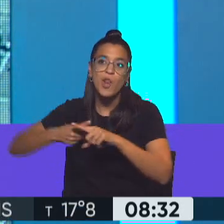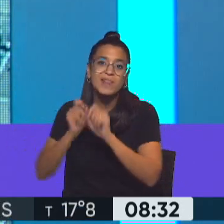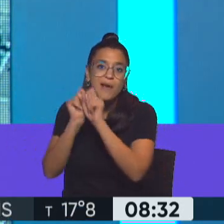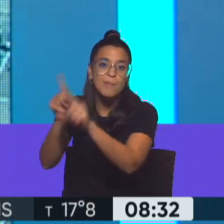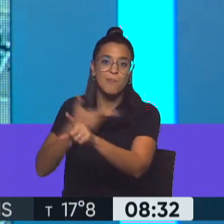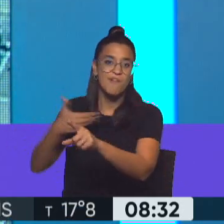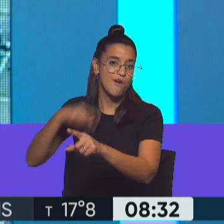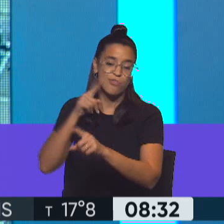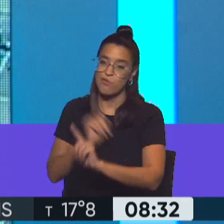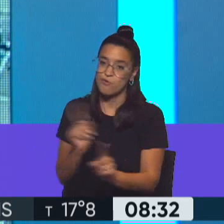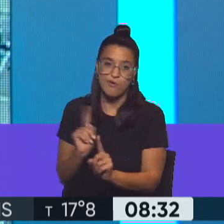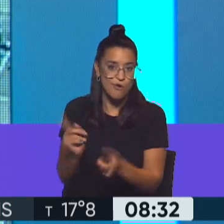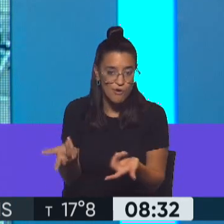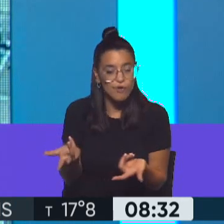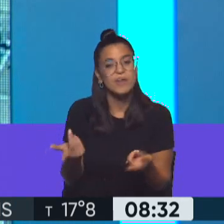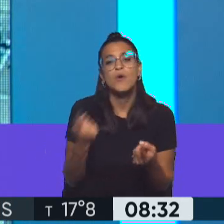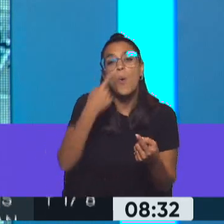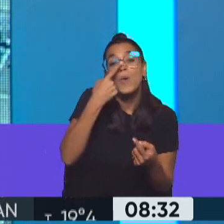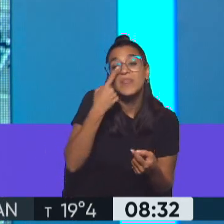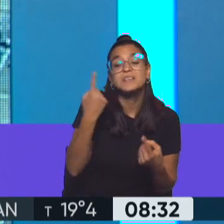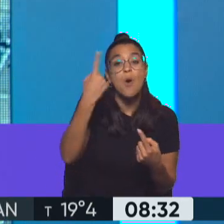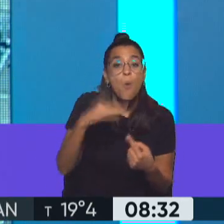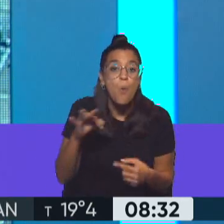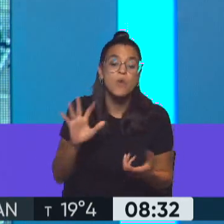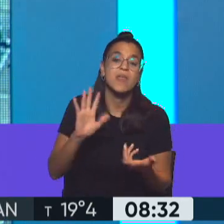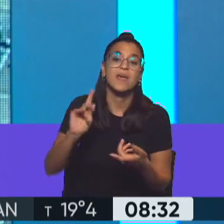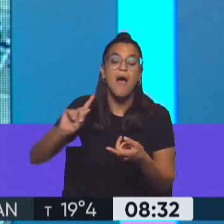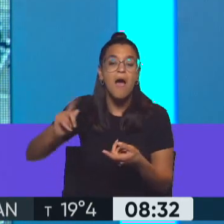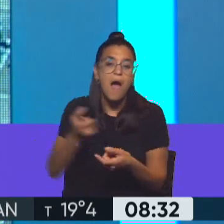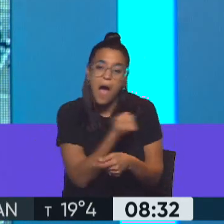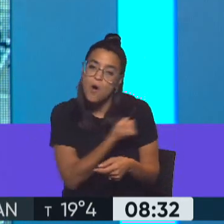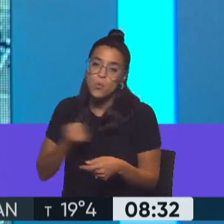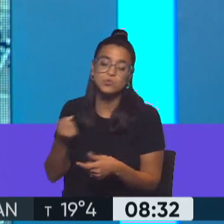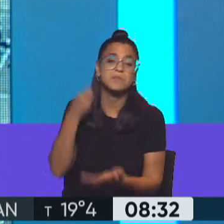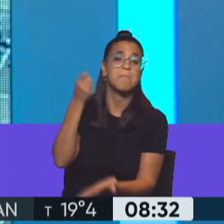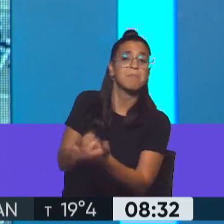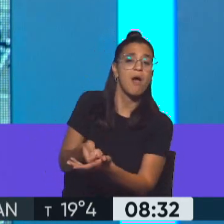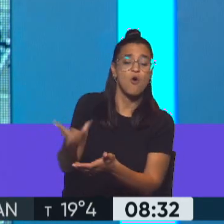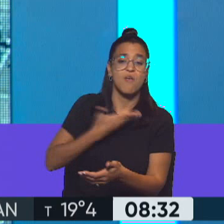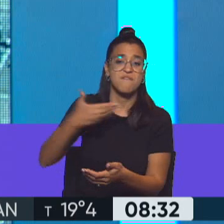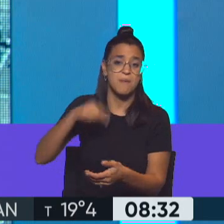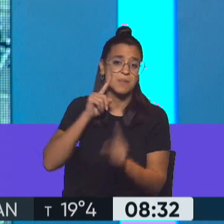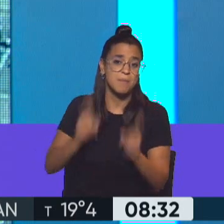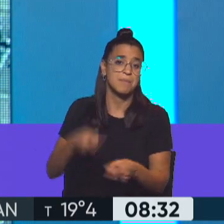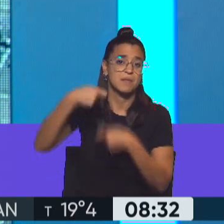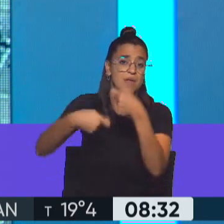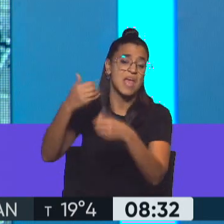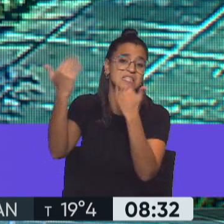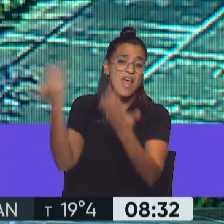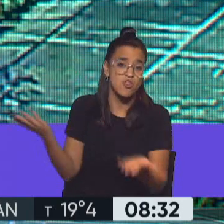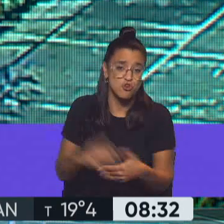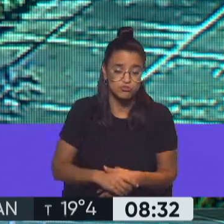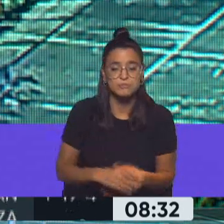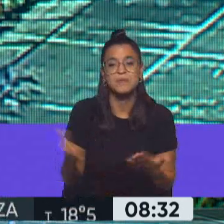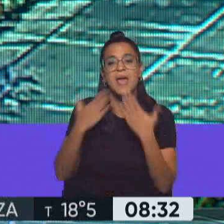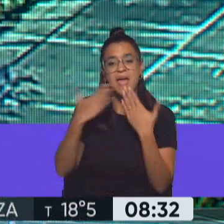el acuerdo, sino todo lo contrario. Lo único que le interesa es las políticas de ajuste que le garantice el repago de la deuda, ya sea al FMI como a los acreedores externos. Julián Sicari,